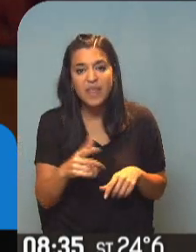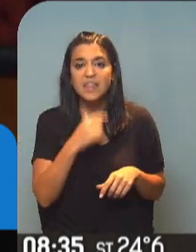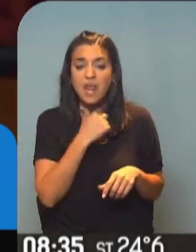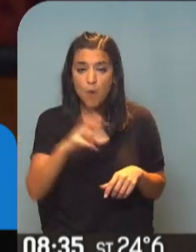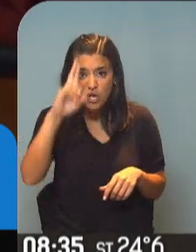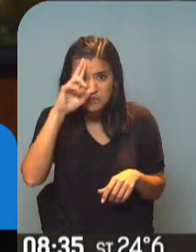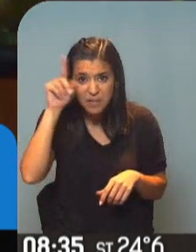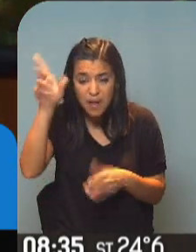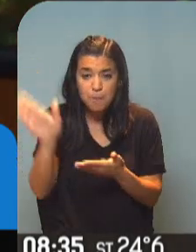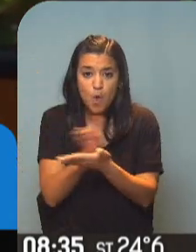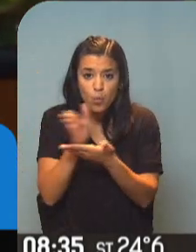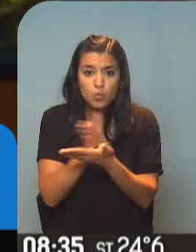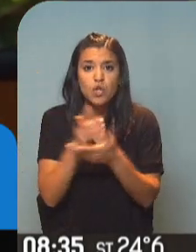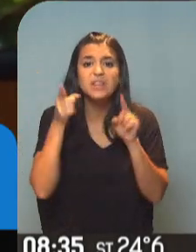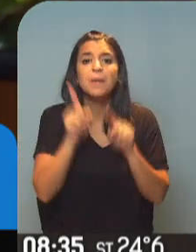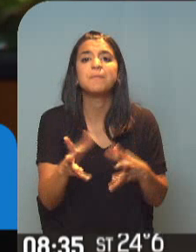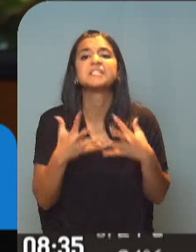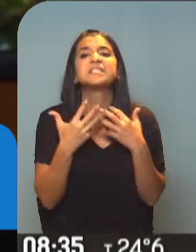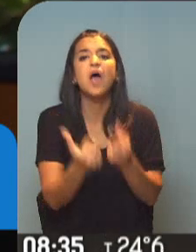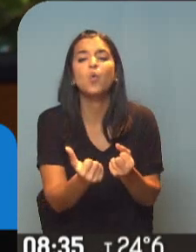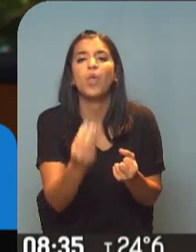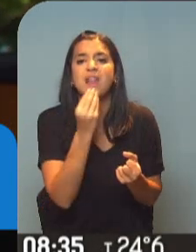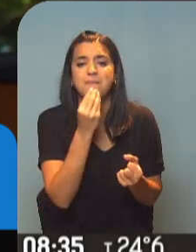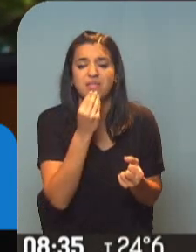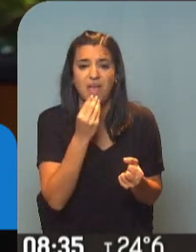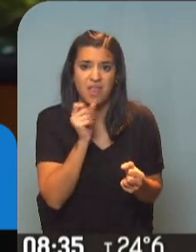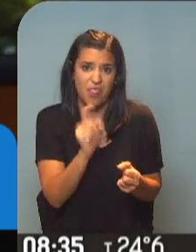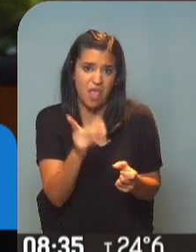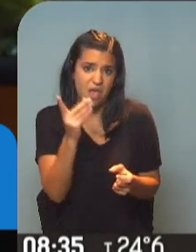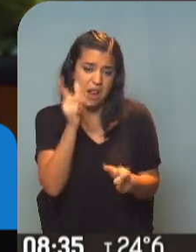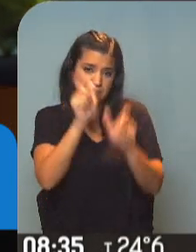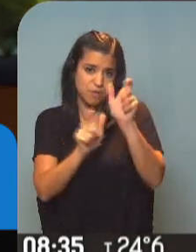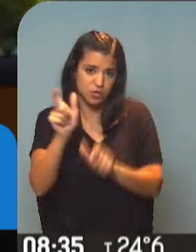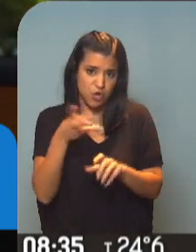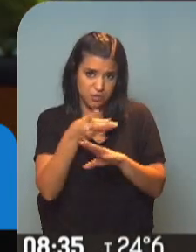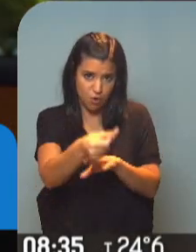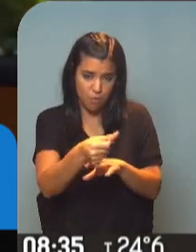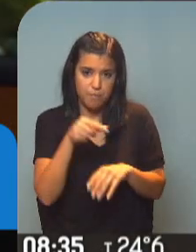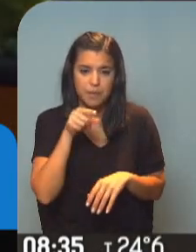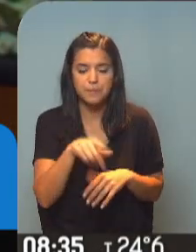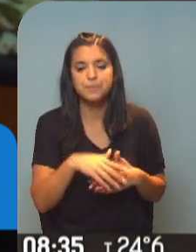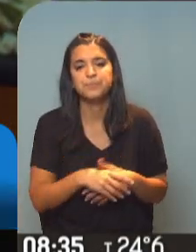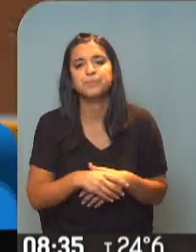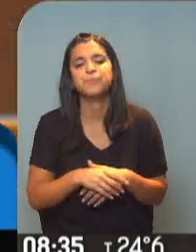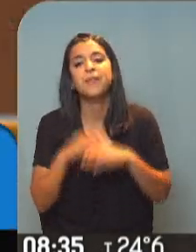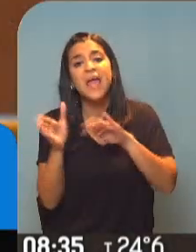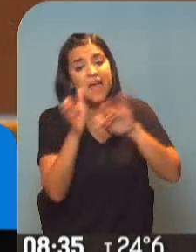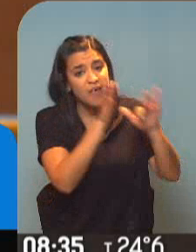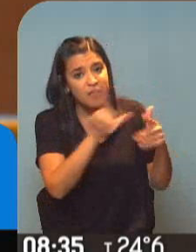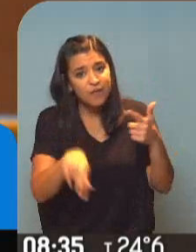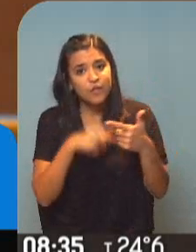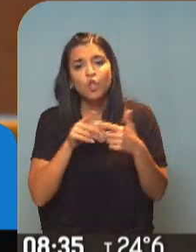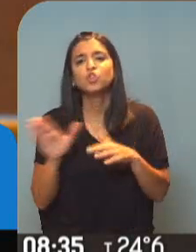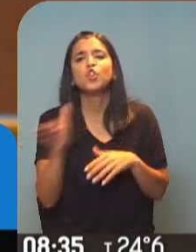respetar al productor y queremos respetar la salud alimenticia del consumidor eso es más cerca más justo perfecto y también está